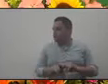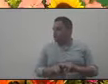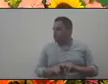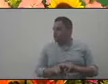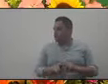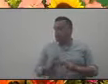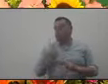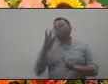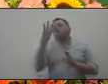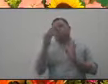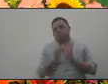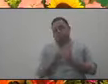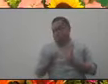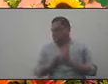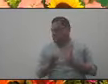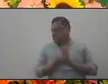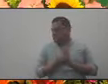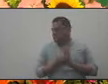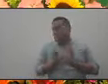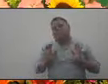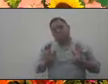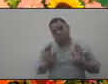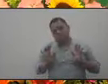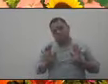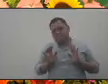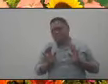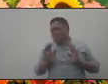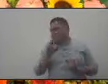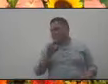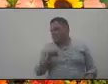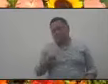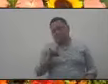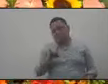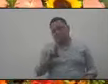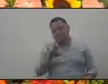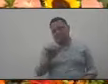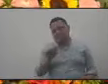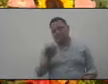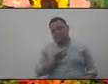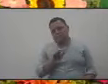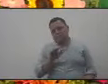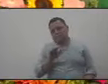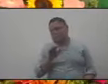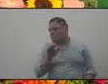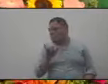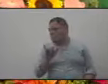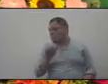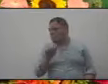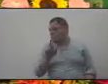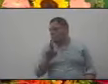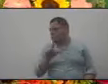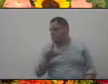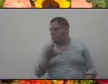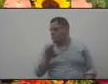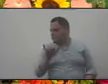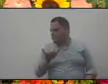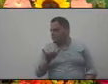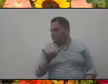van varias, y eso de fondo tiene un mensaje, doctora Nuria Yarley Borges Peña. Usted alguna vez me dijo, diga ambos